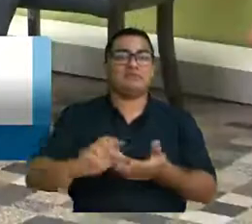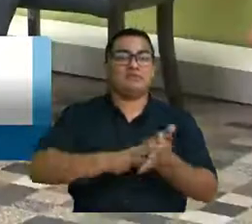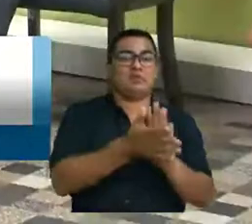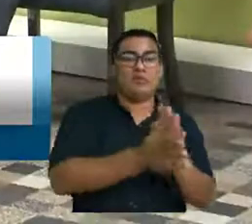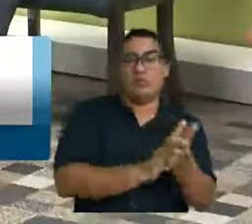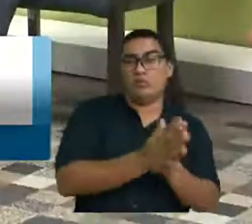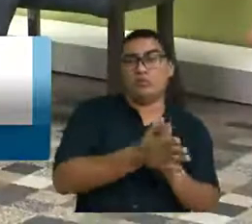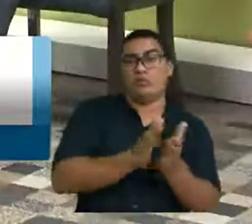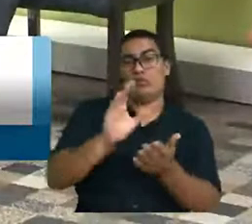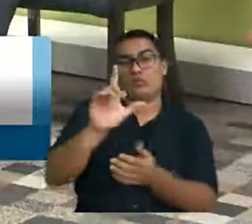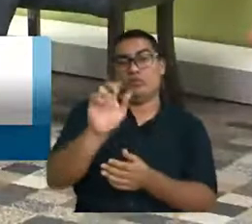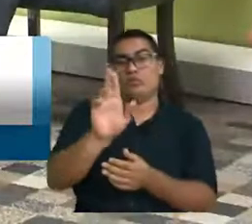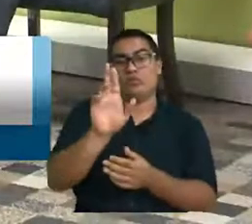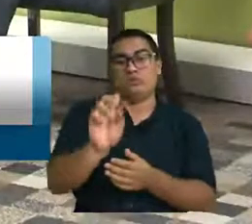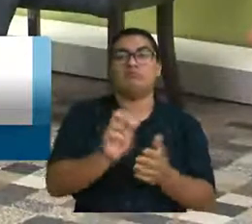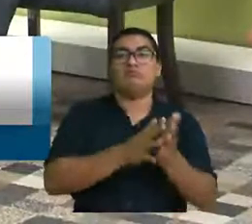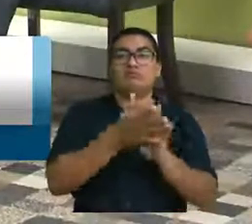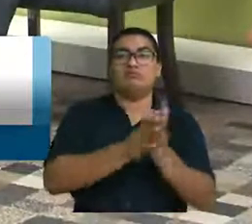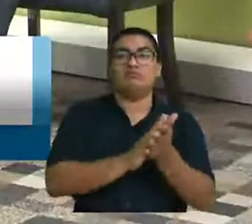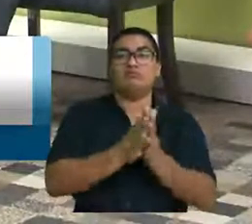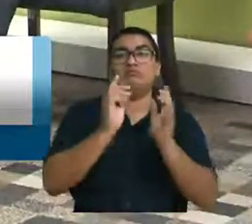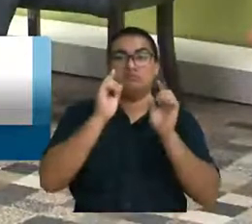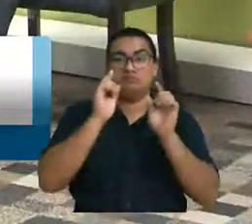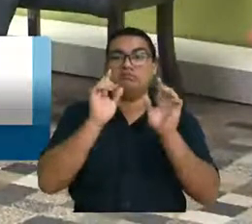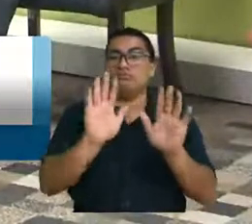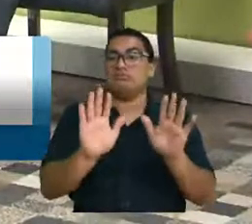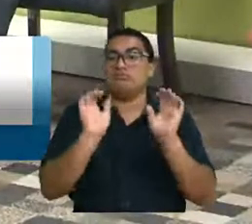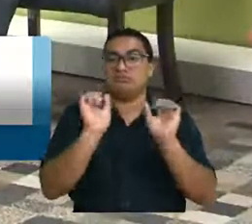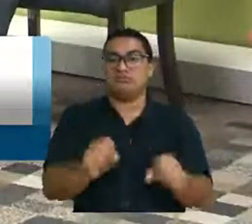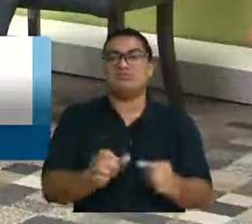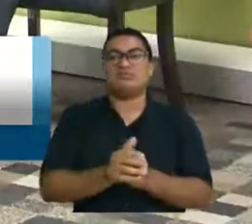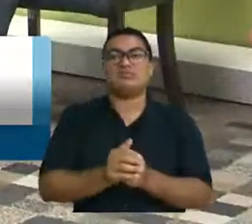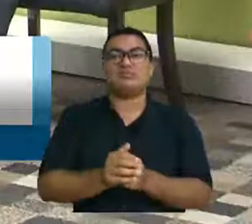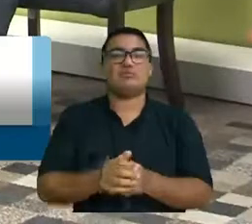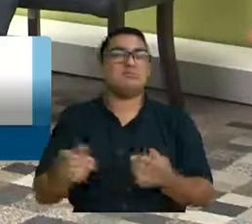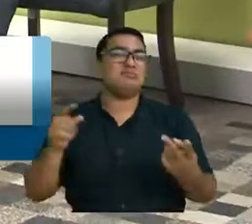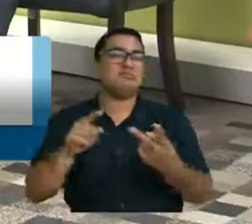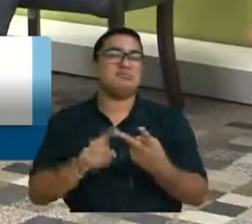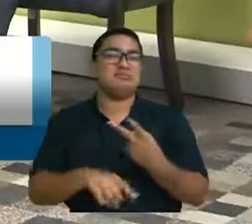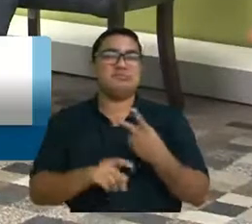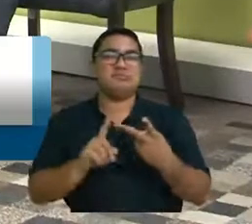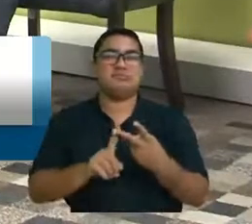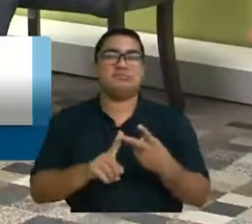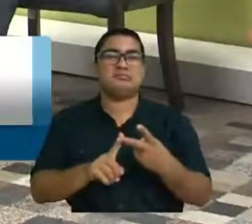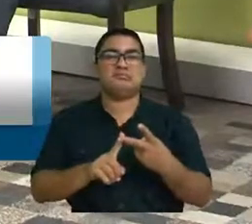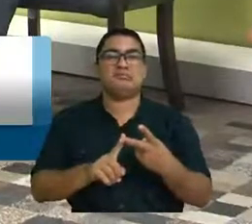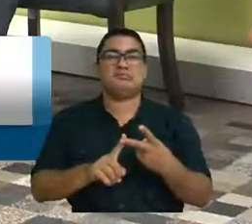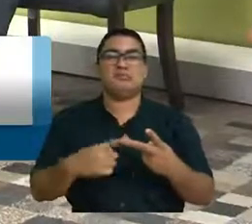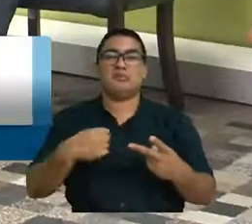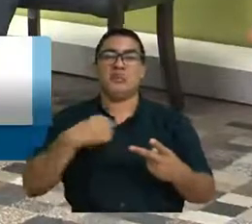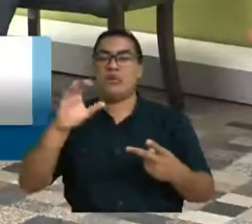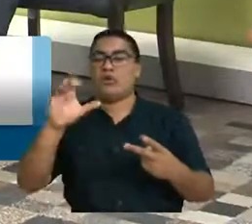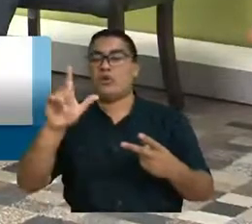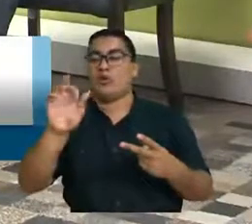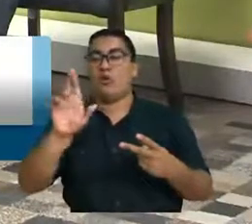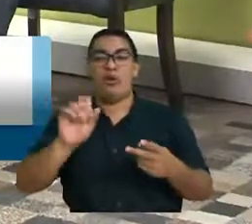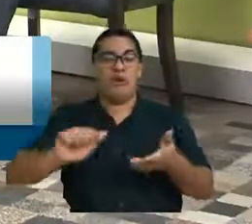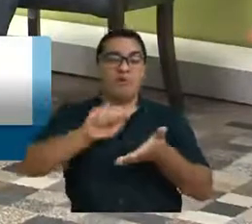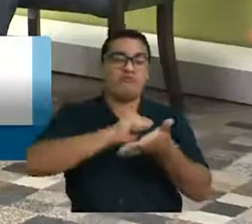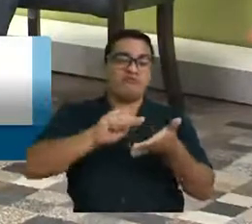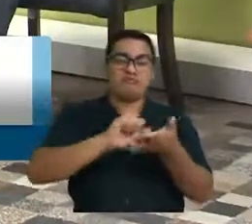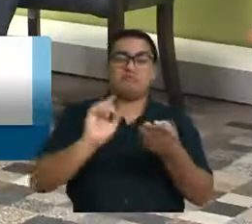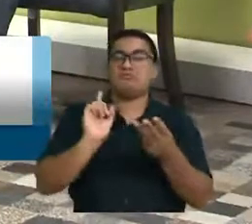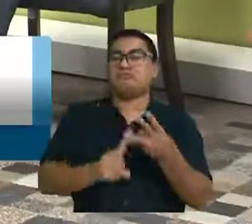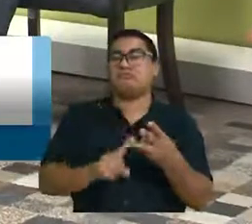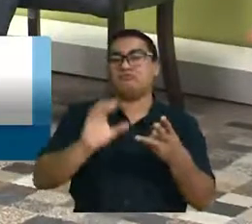manos, que es un método preventivo también. Si yo lo quiero para usar para lavar los utensilios de cocina, si lo quiero